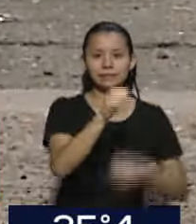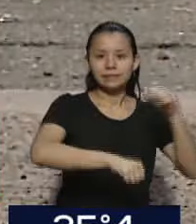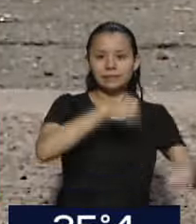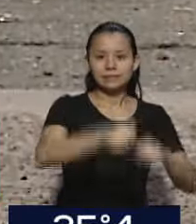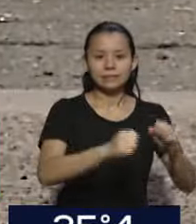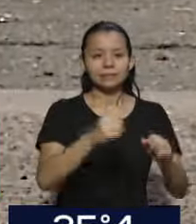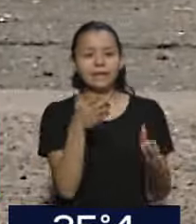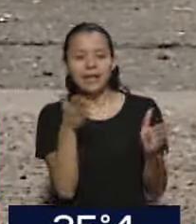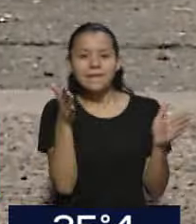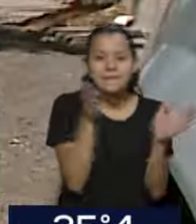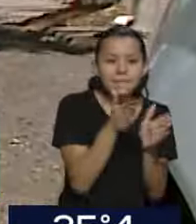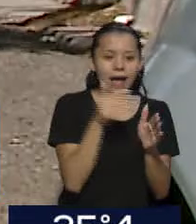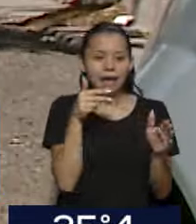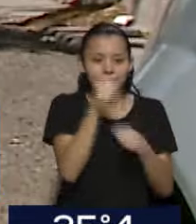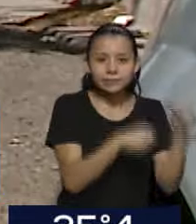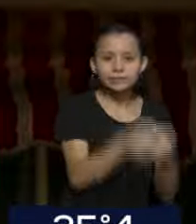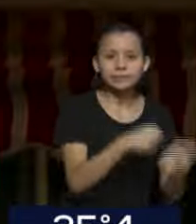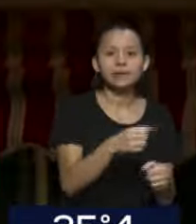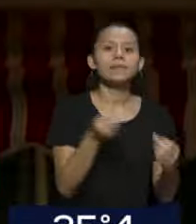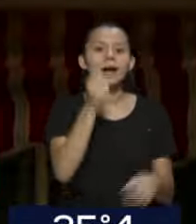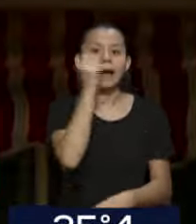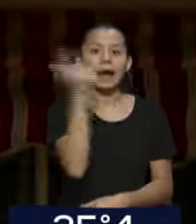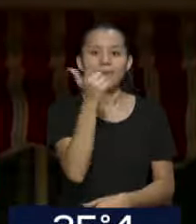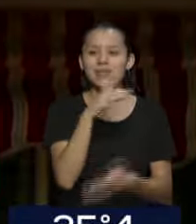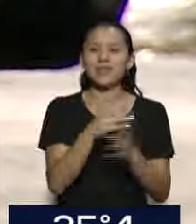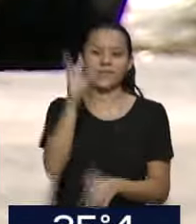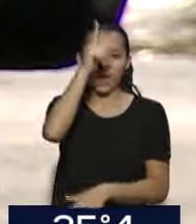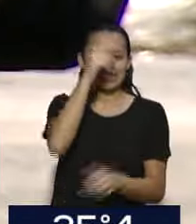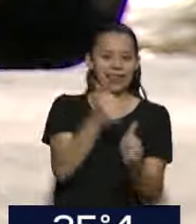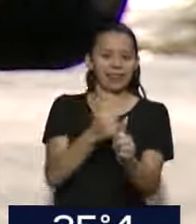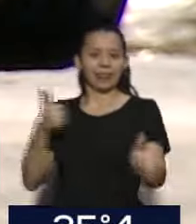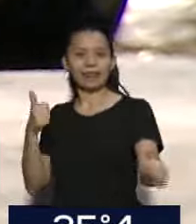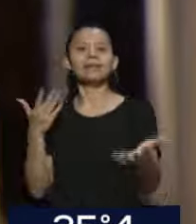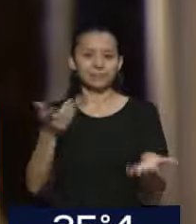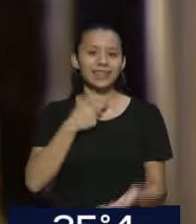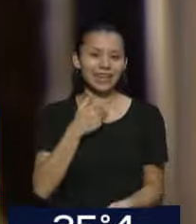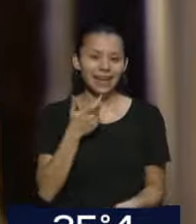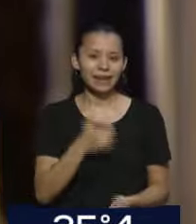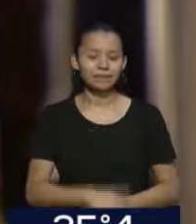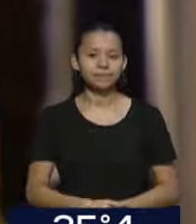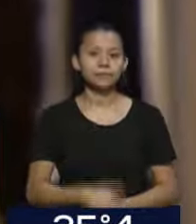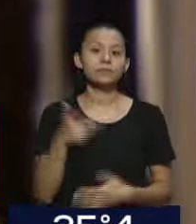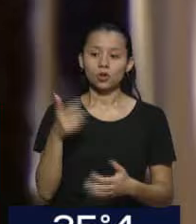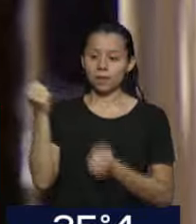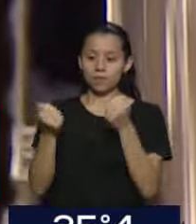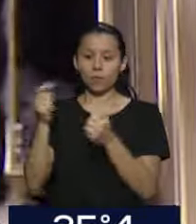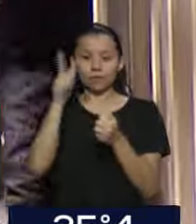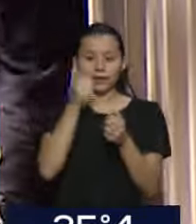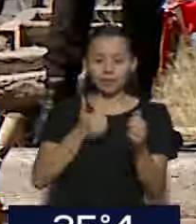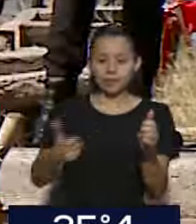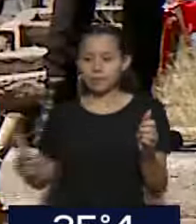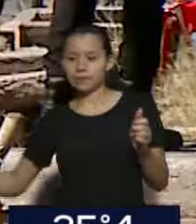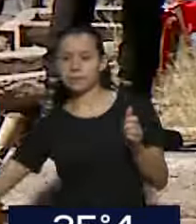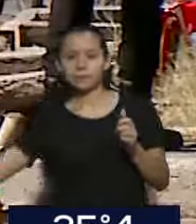pasajes bastante estrechos para poder tomar distancia de la policía. Entonces el móvil tuvo que hacer un rodeo por la zona hasta que